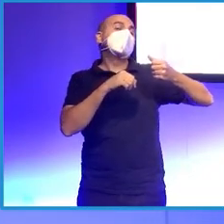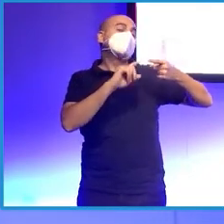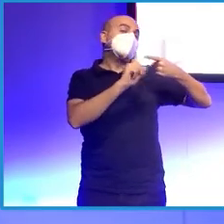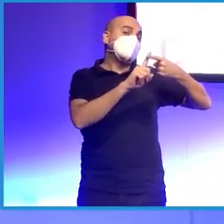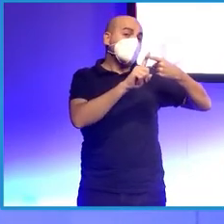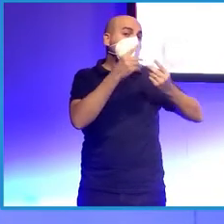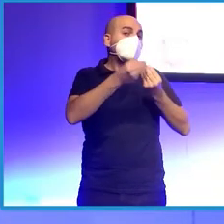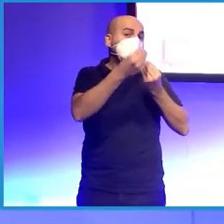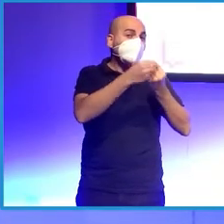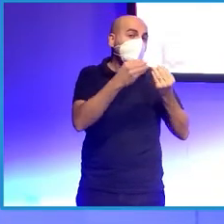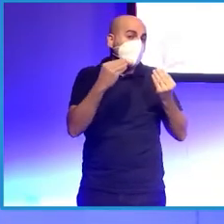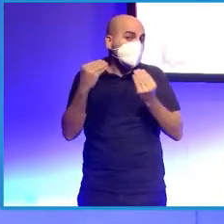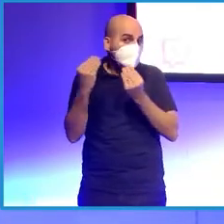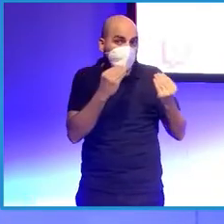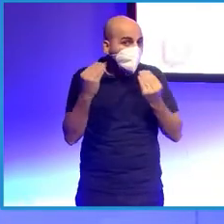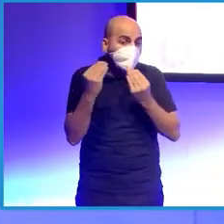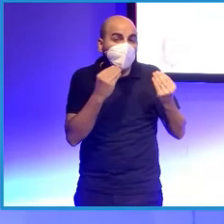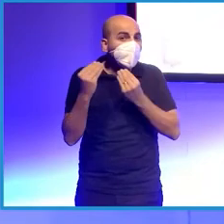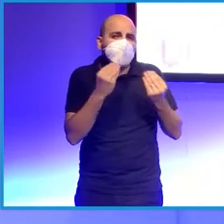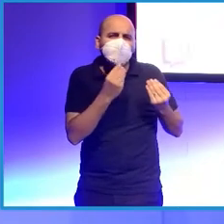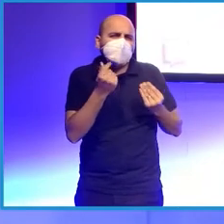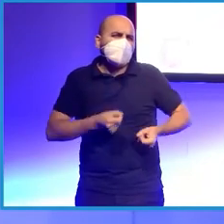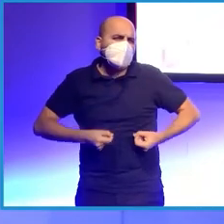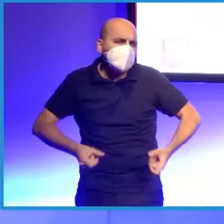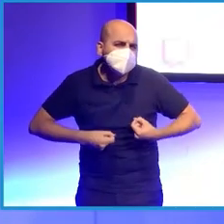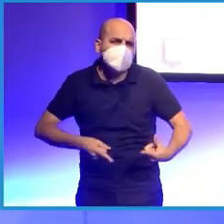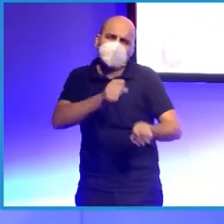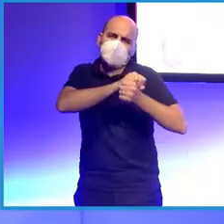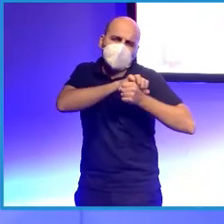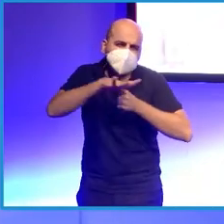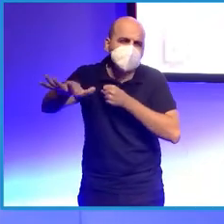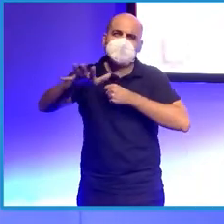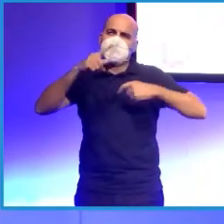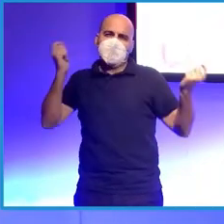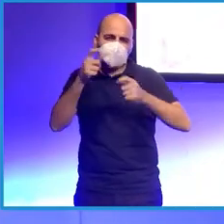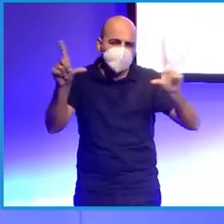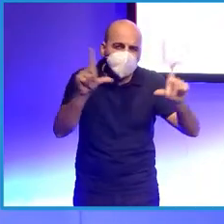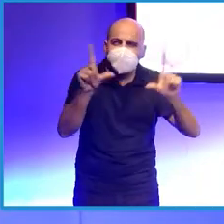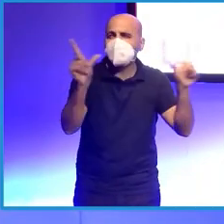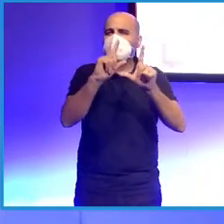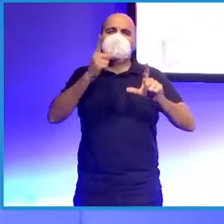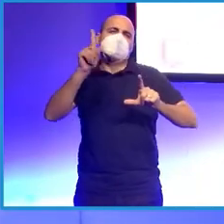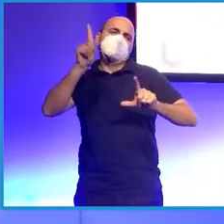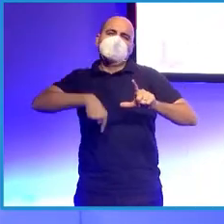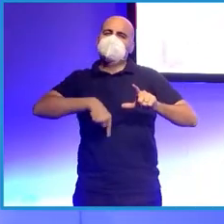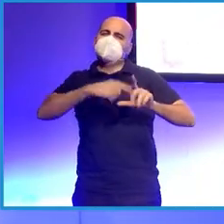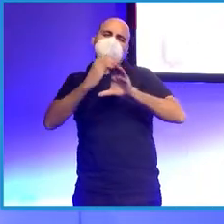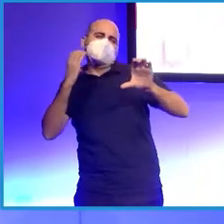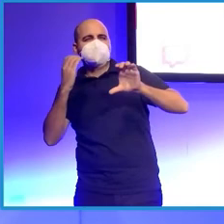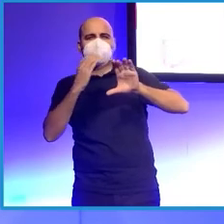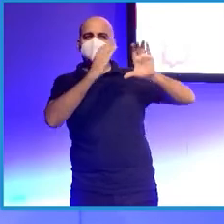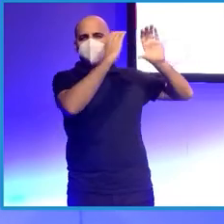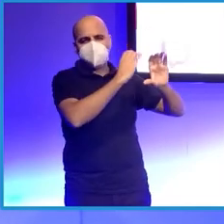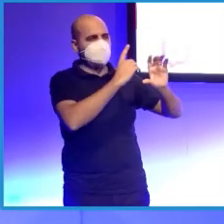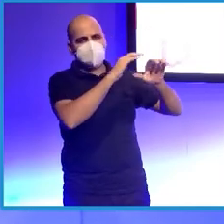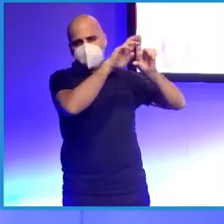increíble en el influencers en anuncios de tele en marquesinas y ves las búsquedas de marca que tiene el plátano melón que son 250